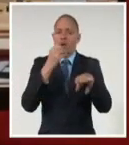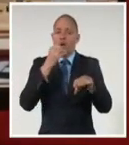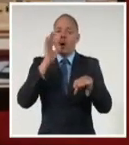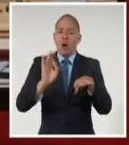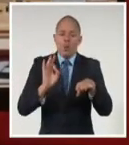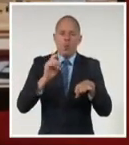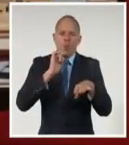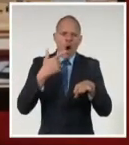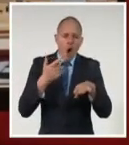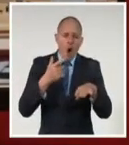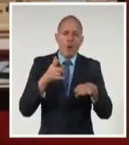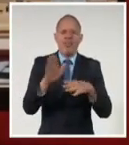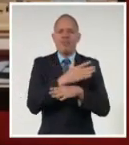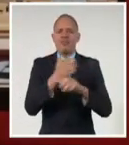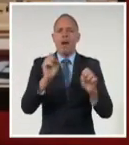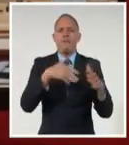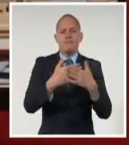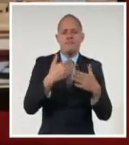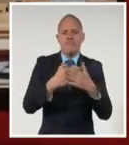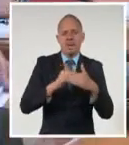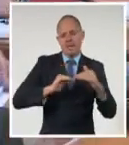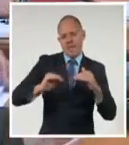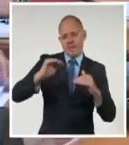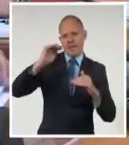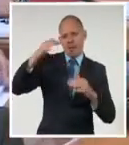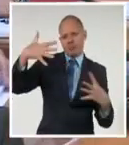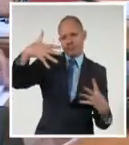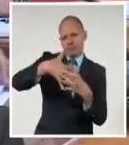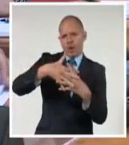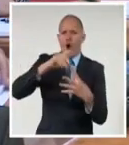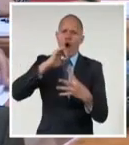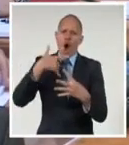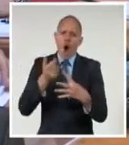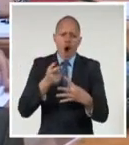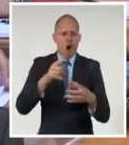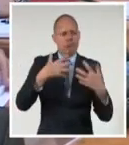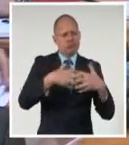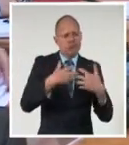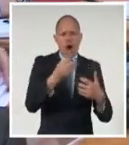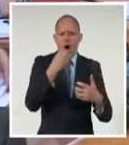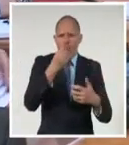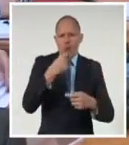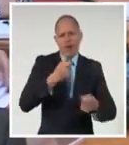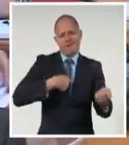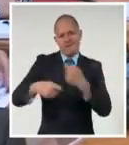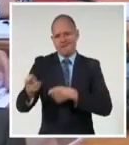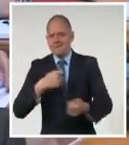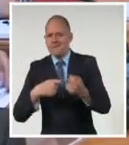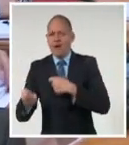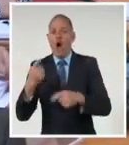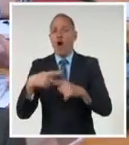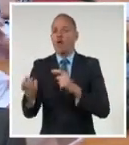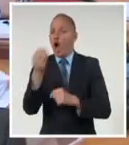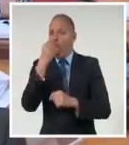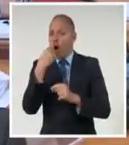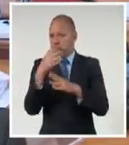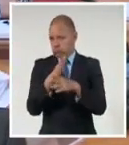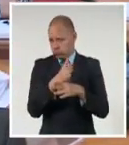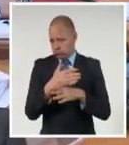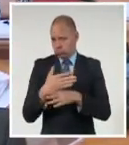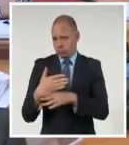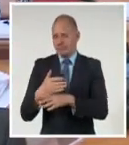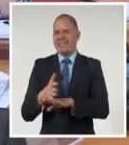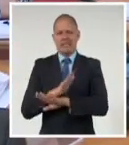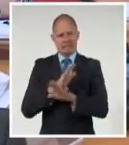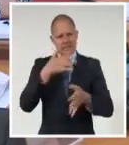intersectorial e interinstitucional la producción, transformación, comercialización y consumo de alimentos. Así